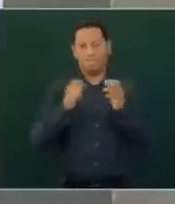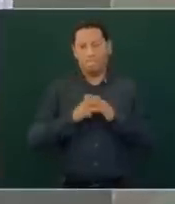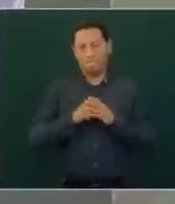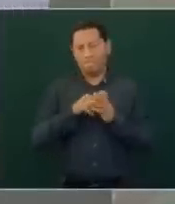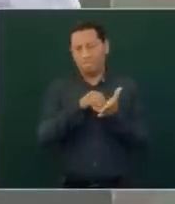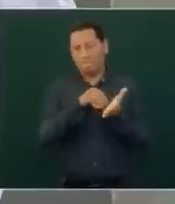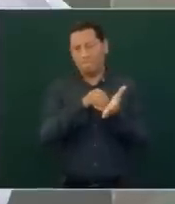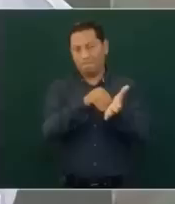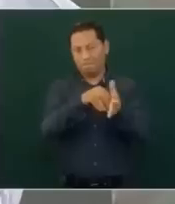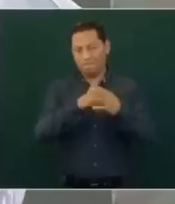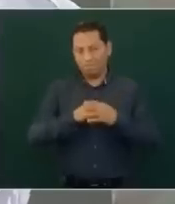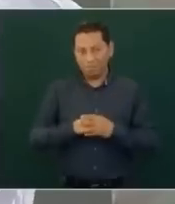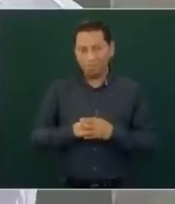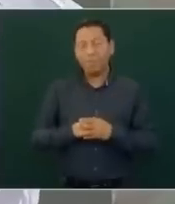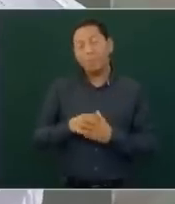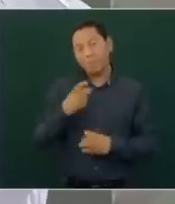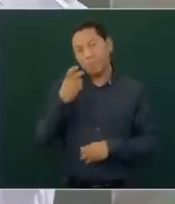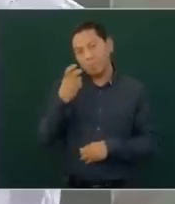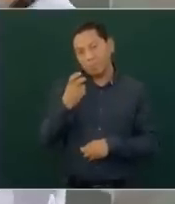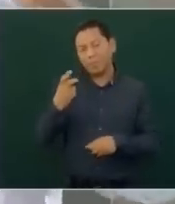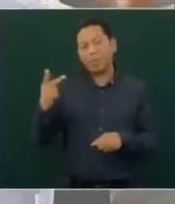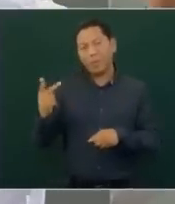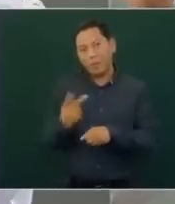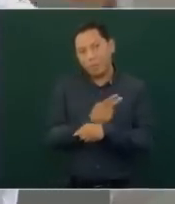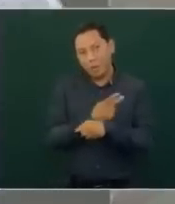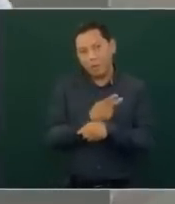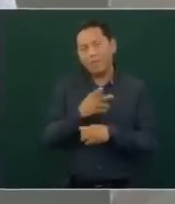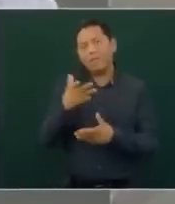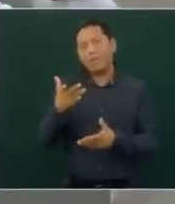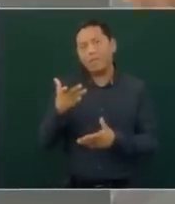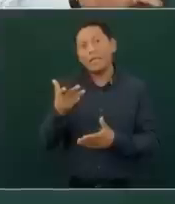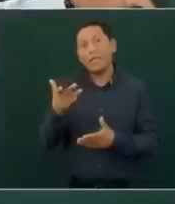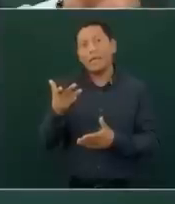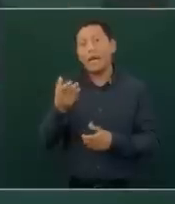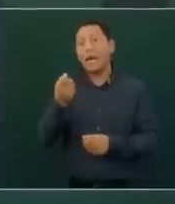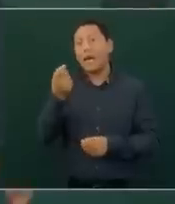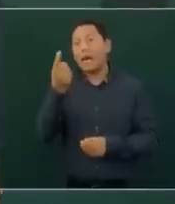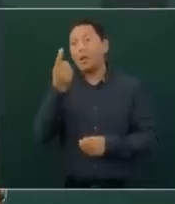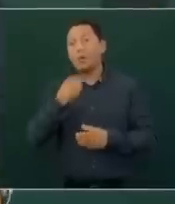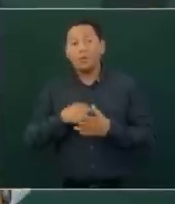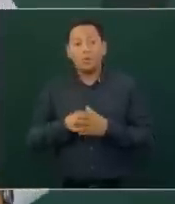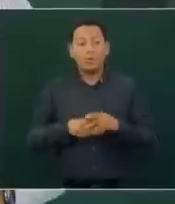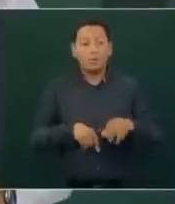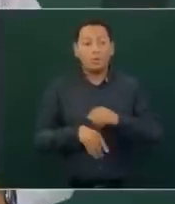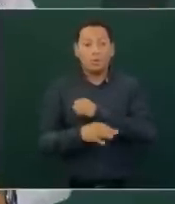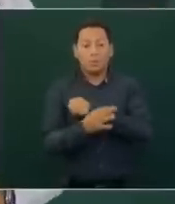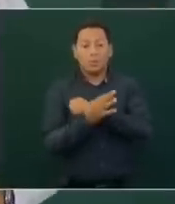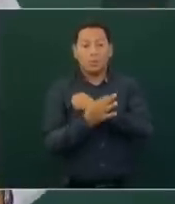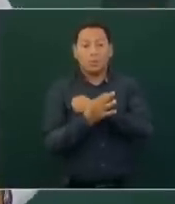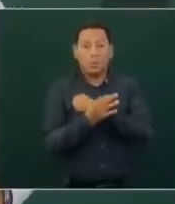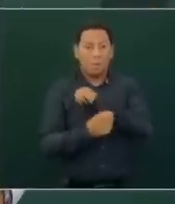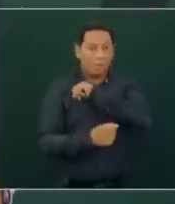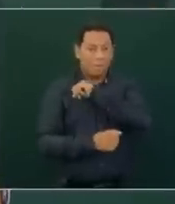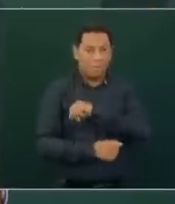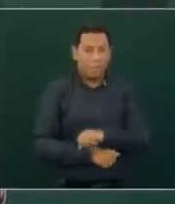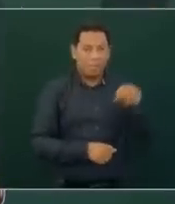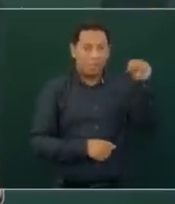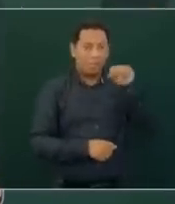Ahí es donde se están queriendo refugiar los delincuentes de cuello